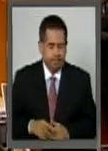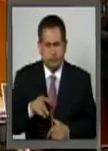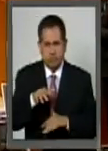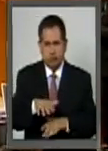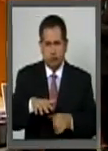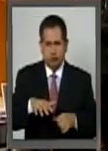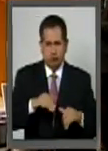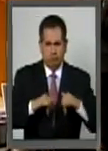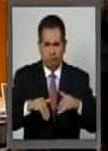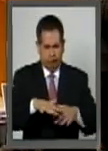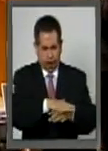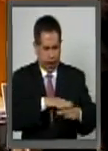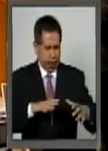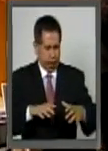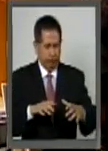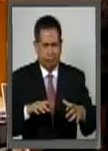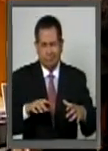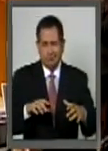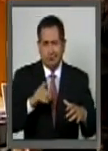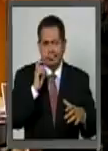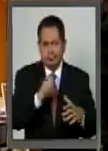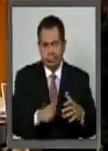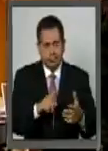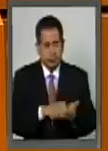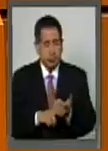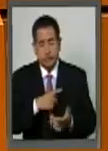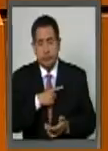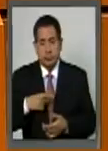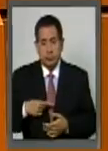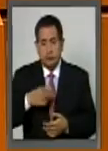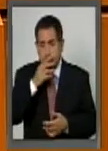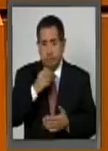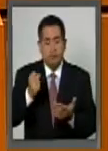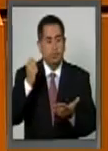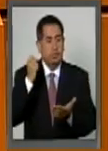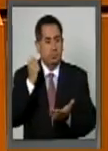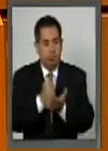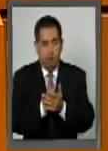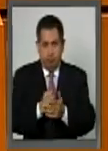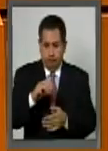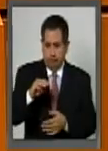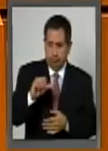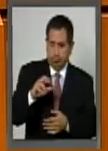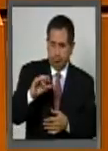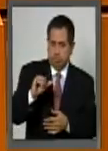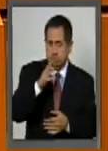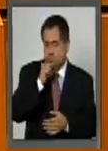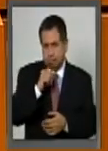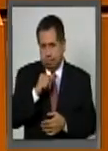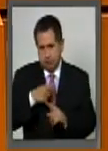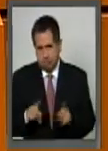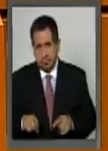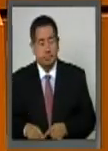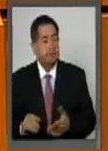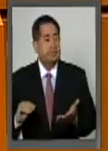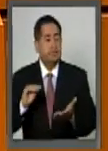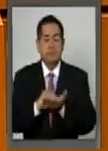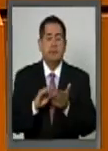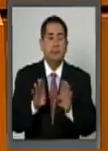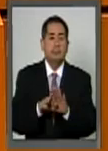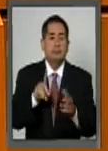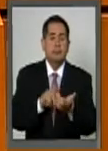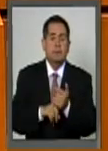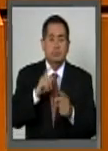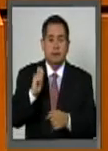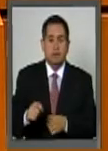de denominaciones de poblaciones, se plantea que no serán registrables como marca. Se actualiza la definición